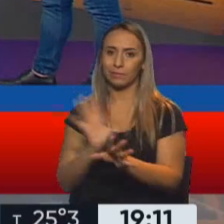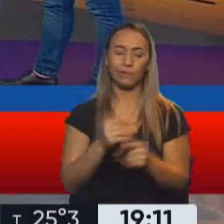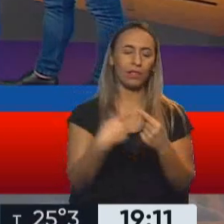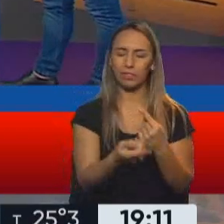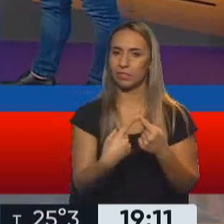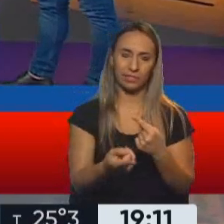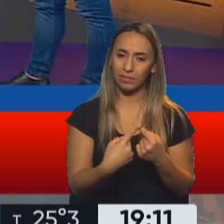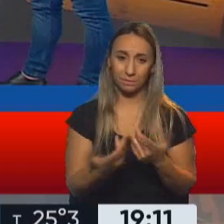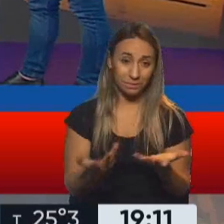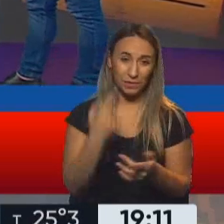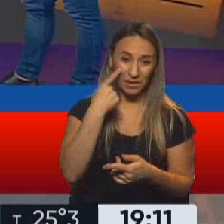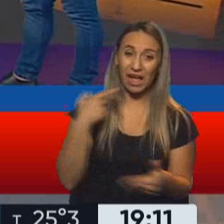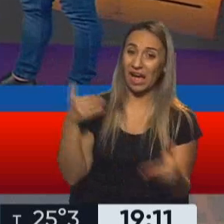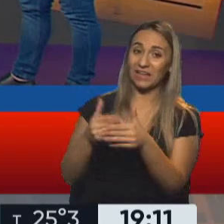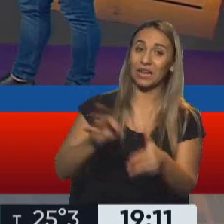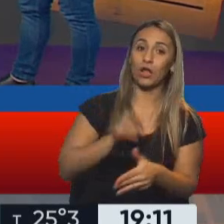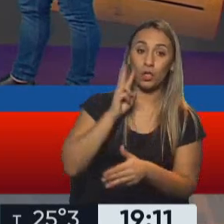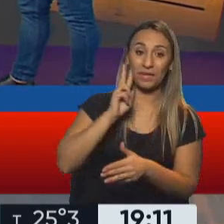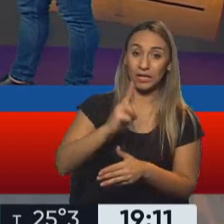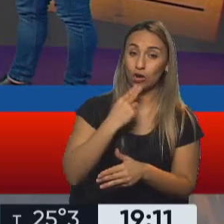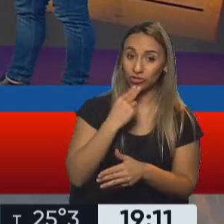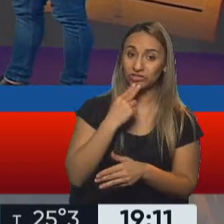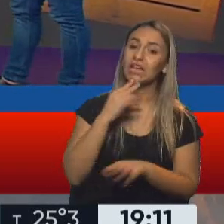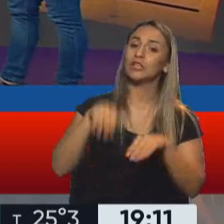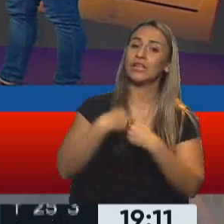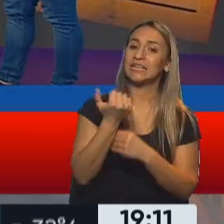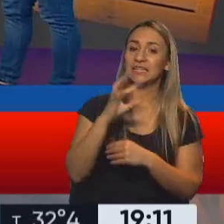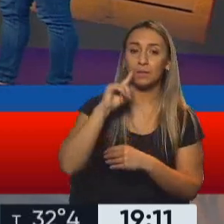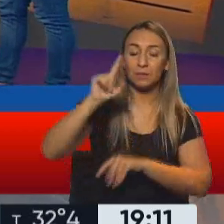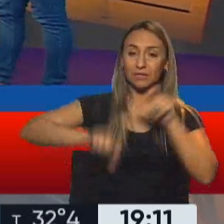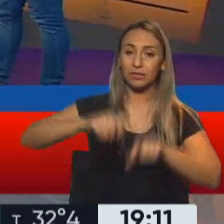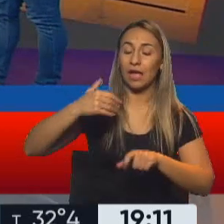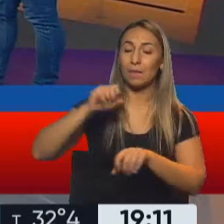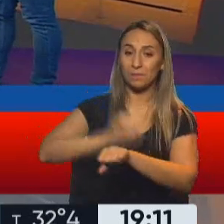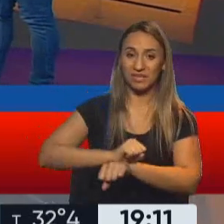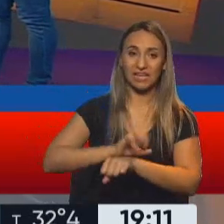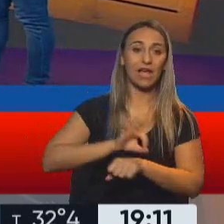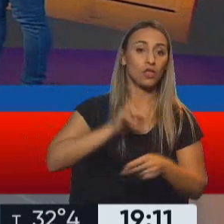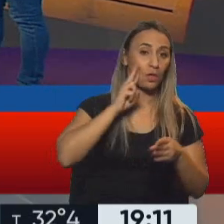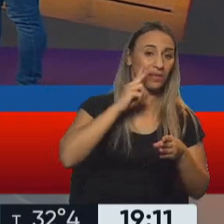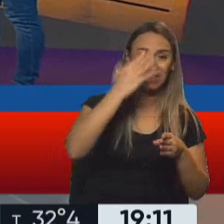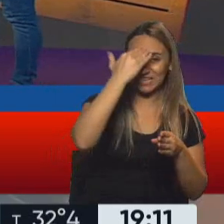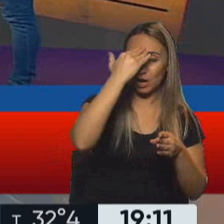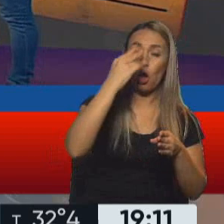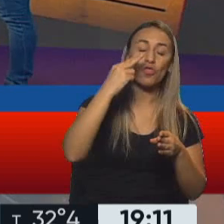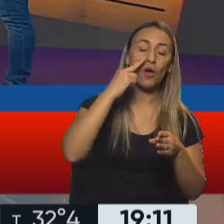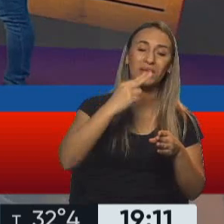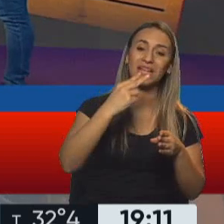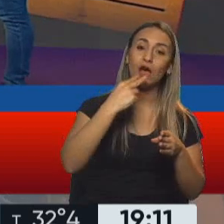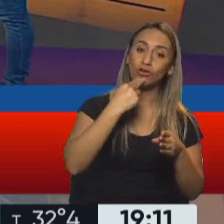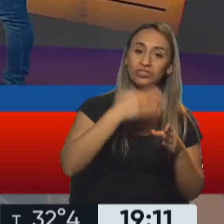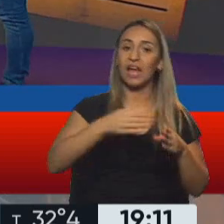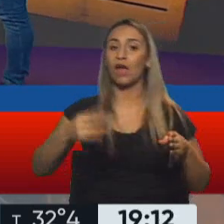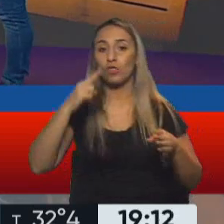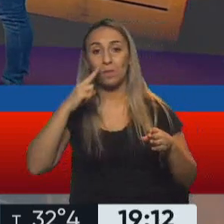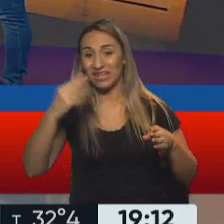paradójicos. Hasta 2011 había 60.000 personas presas en la Argentina. Entre 2011 y 2015 subió un 20%, segundo